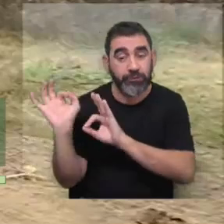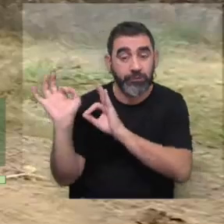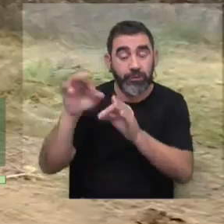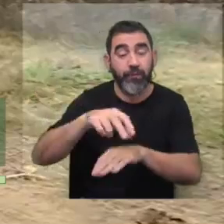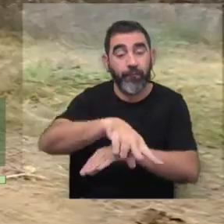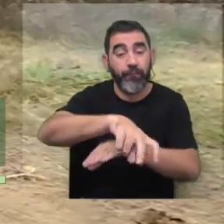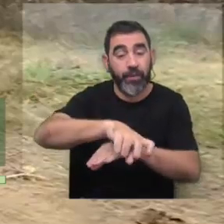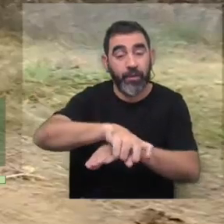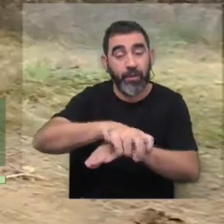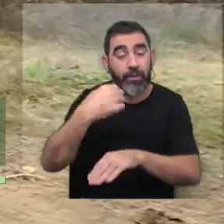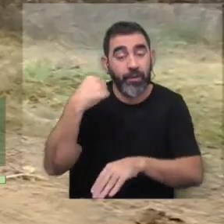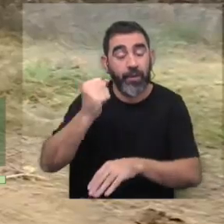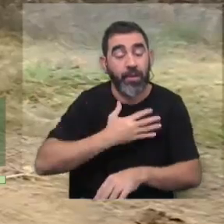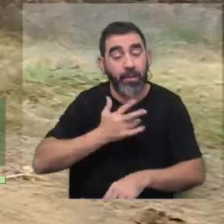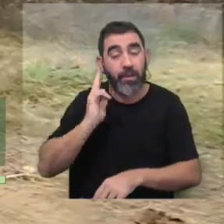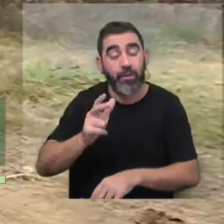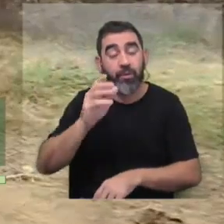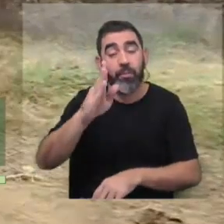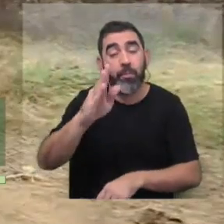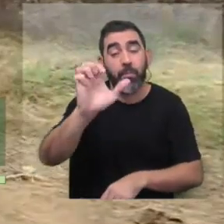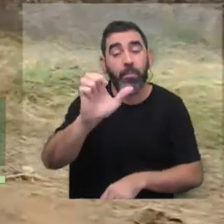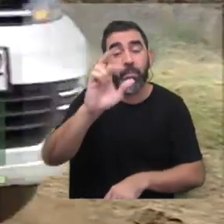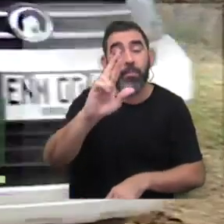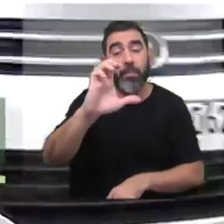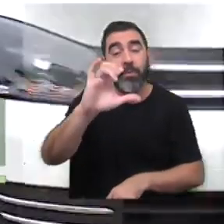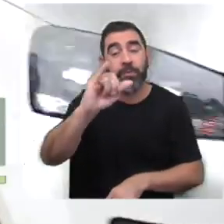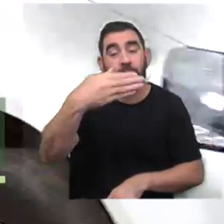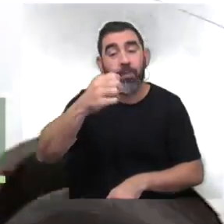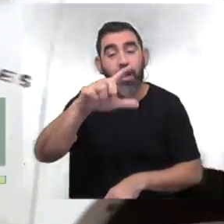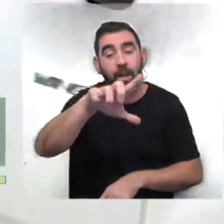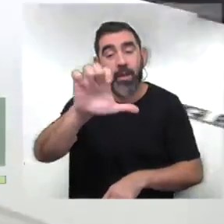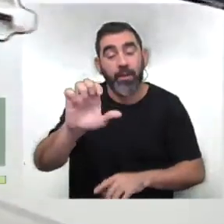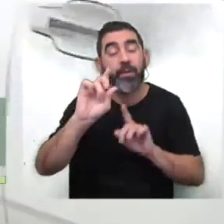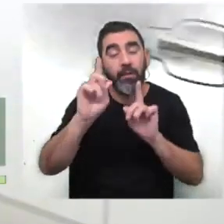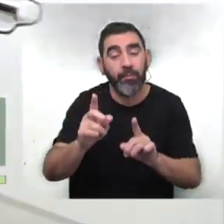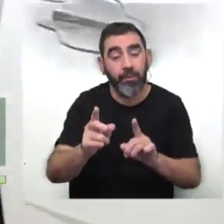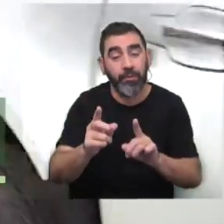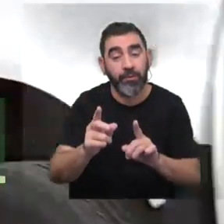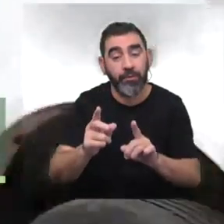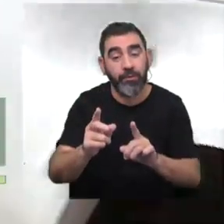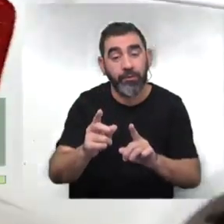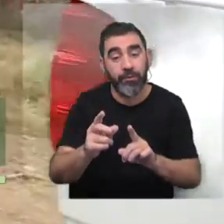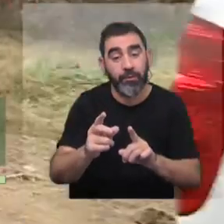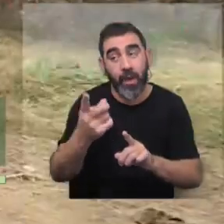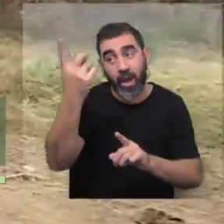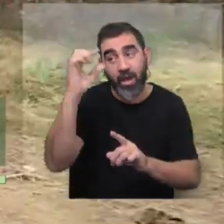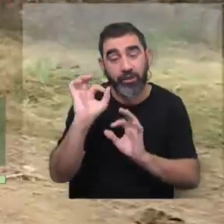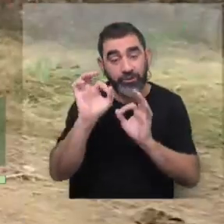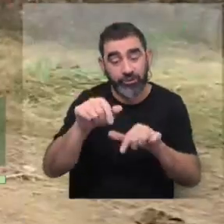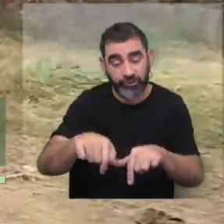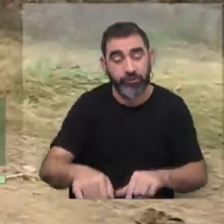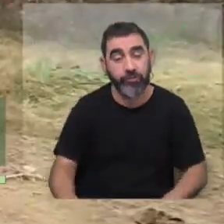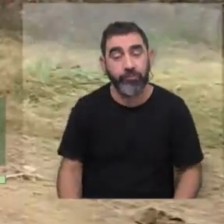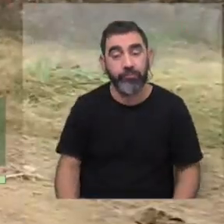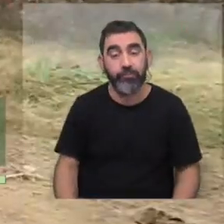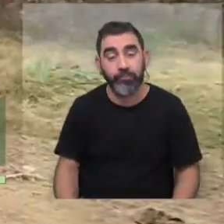el fiscal de delitos de lesa humanidad ricaldo Ricardo percivale que también se hizo presente en la pasada jornada